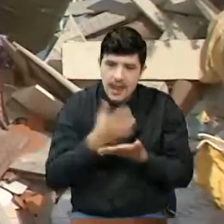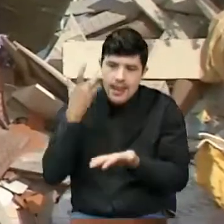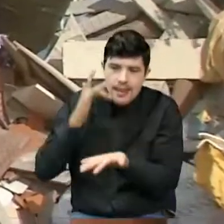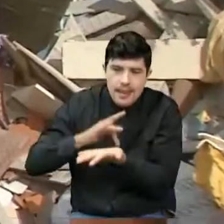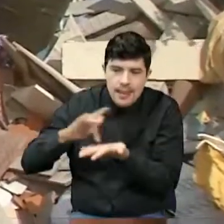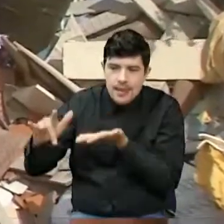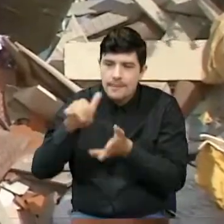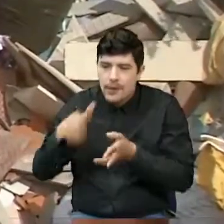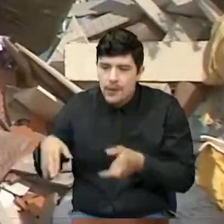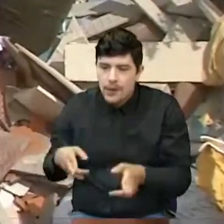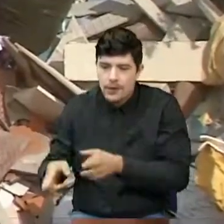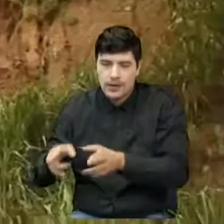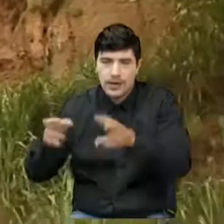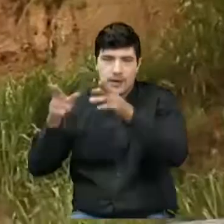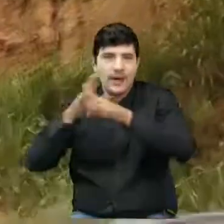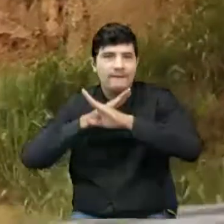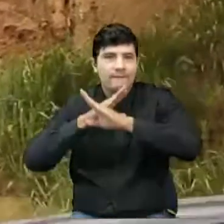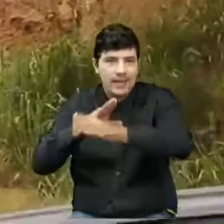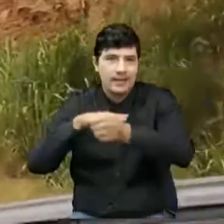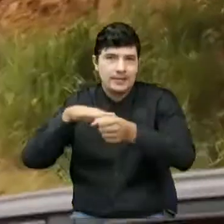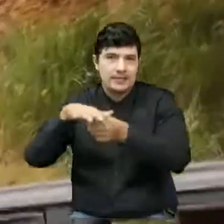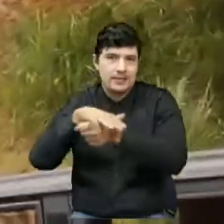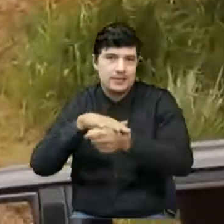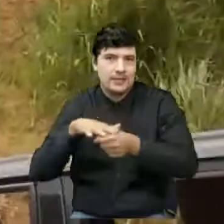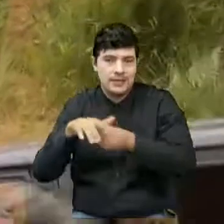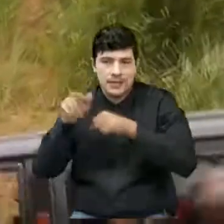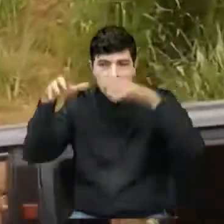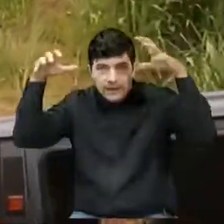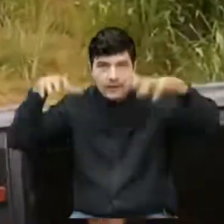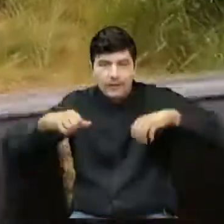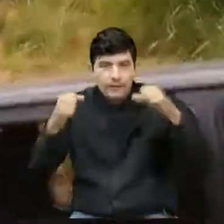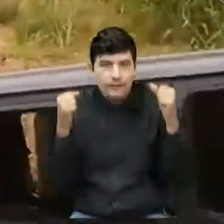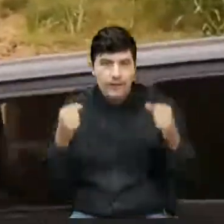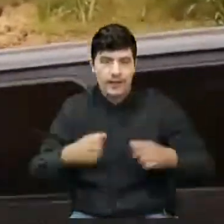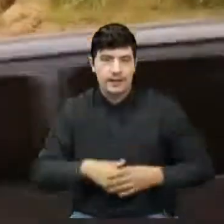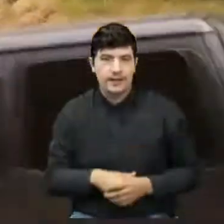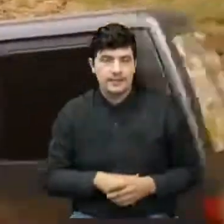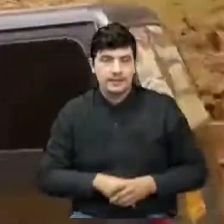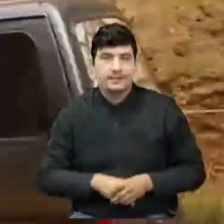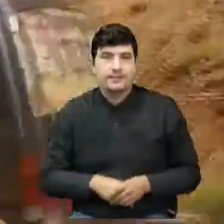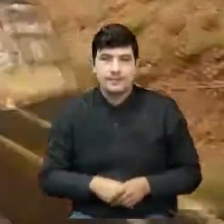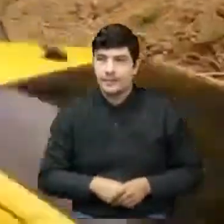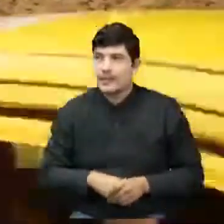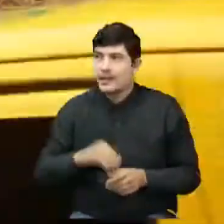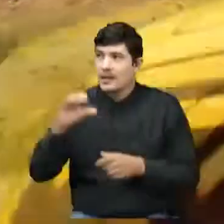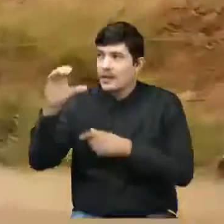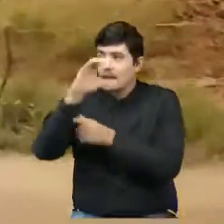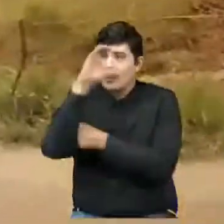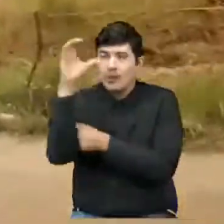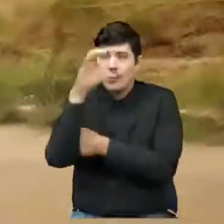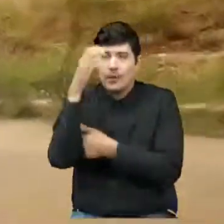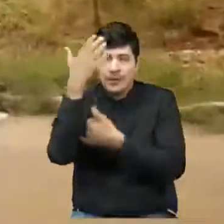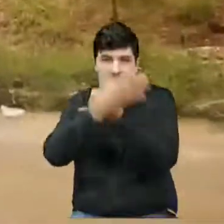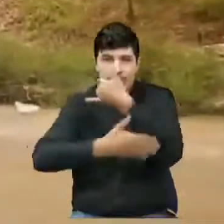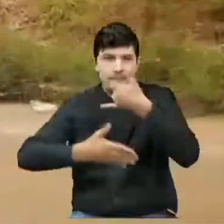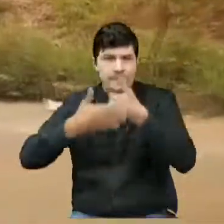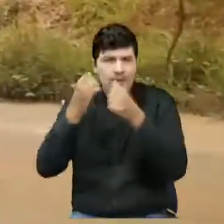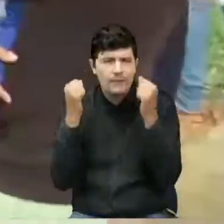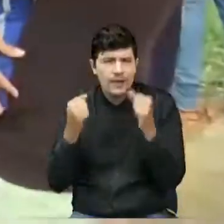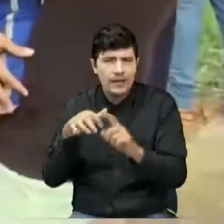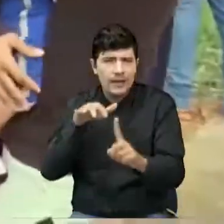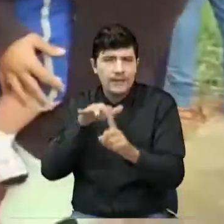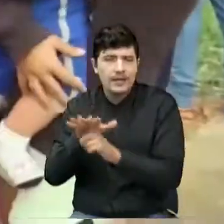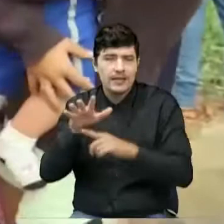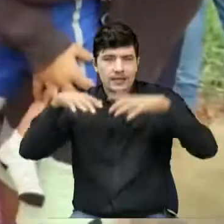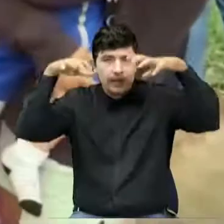Niña. A raíz de las fuertes lluvias que se han registrado en el país a causa del fenómeno de la Niña, muchas personas lo han perdido